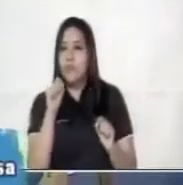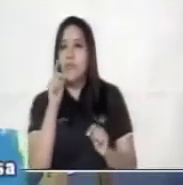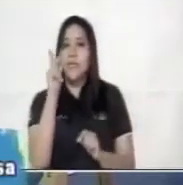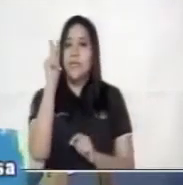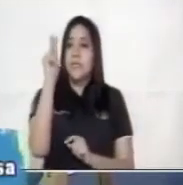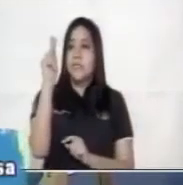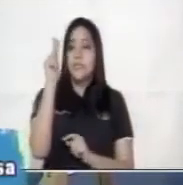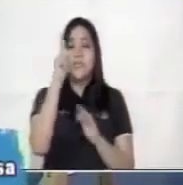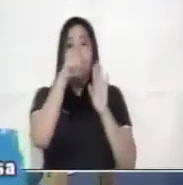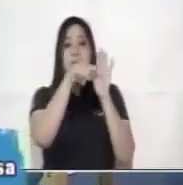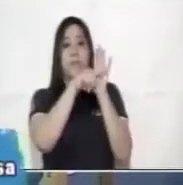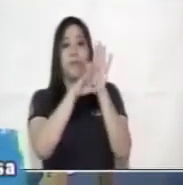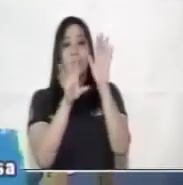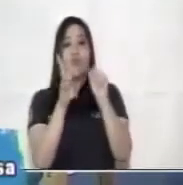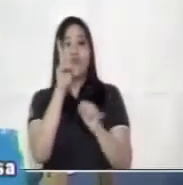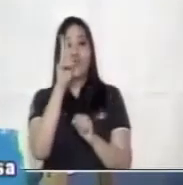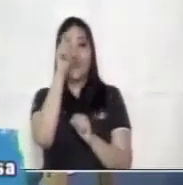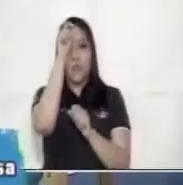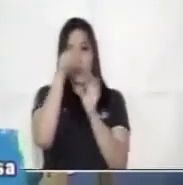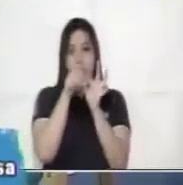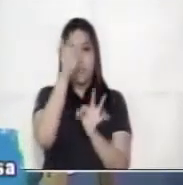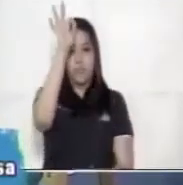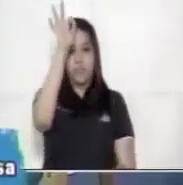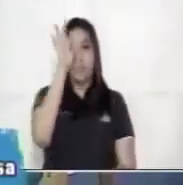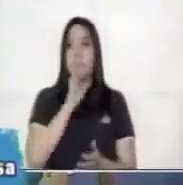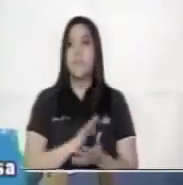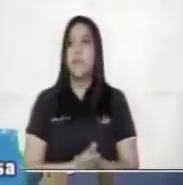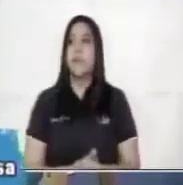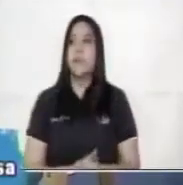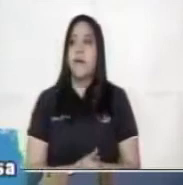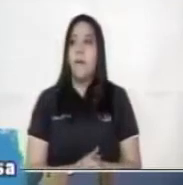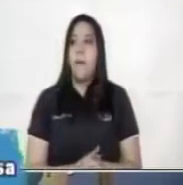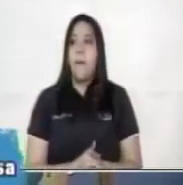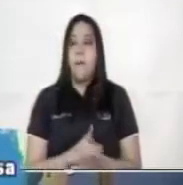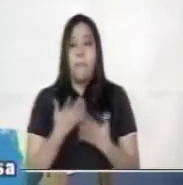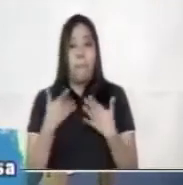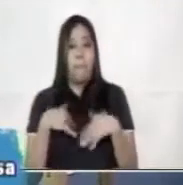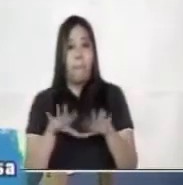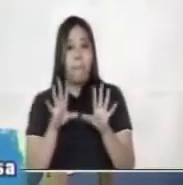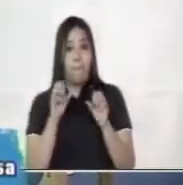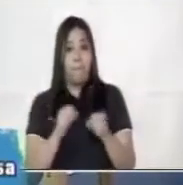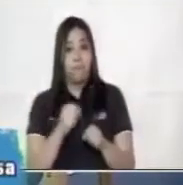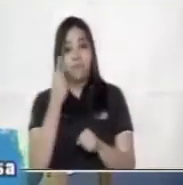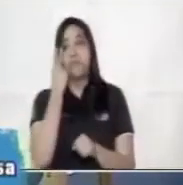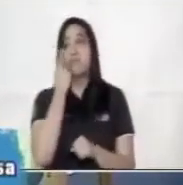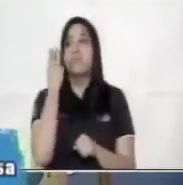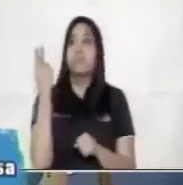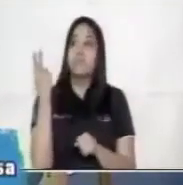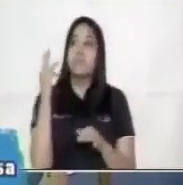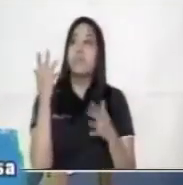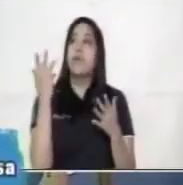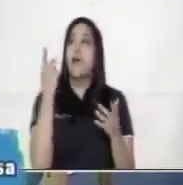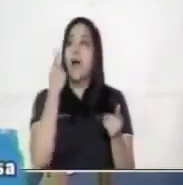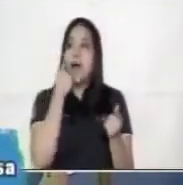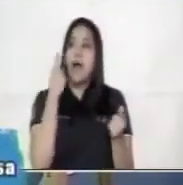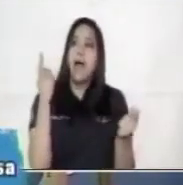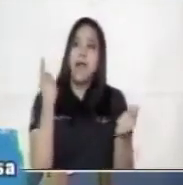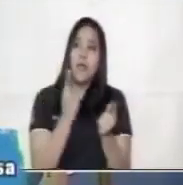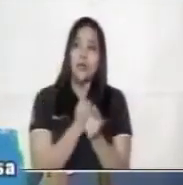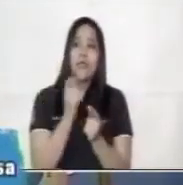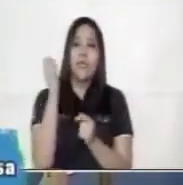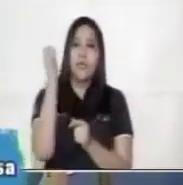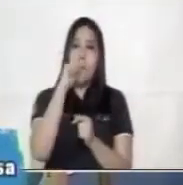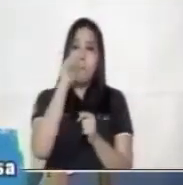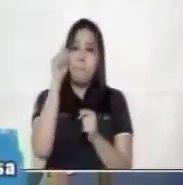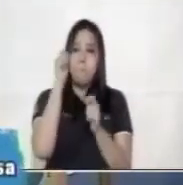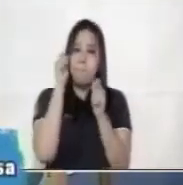1 y Y es menos 12. Entonces, ahora puedes ver cómo encontré los puntos